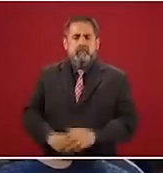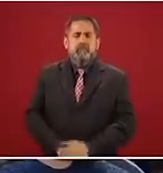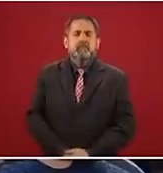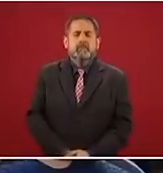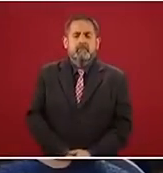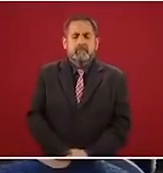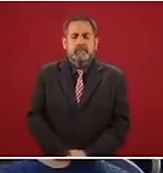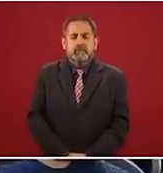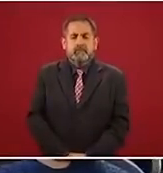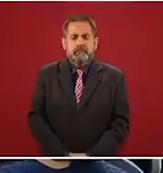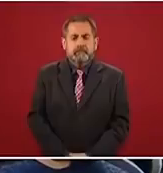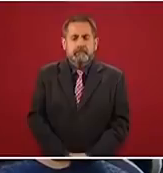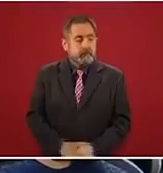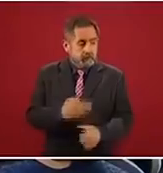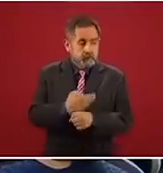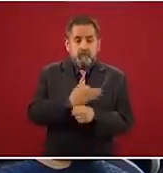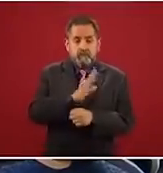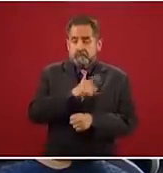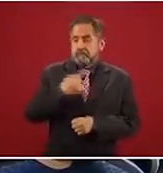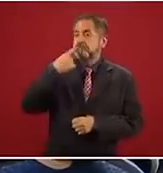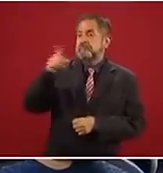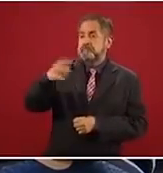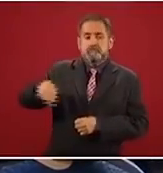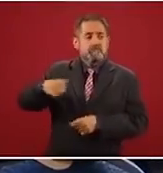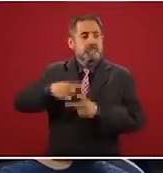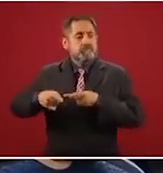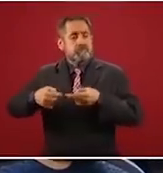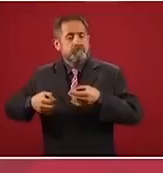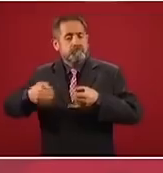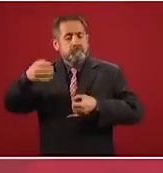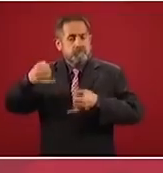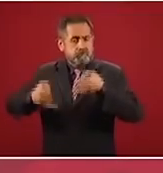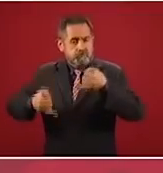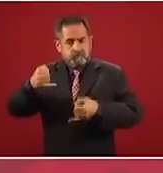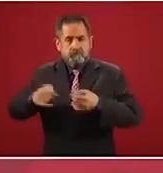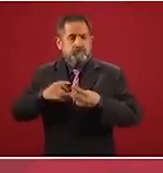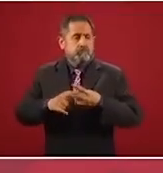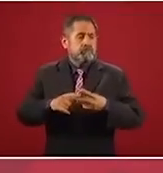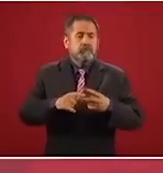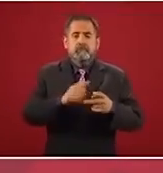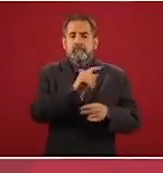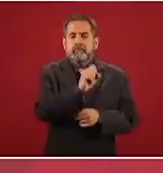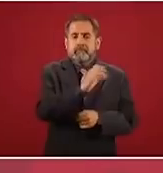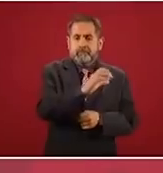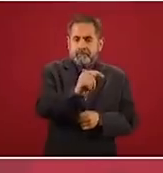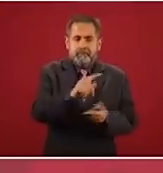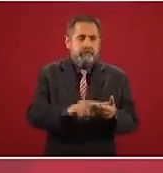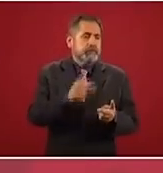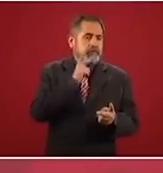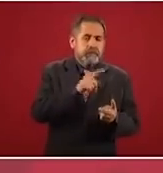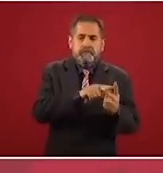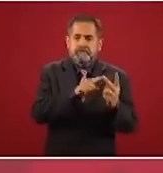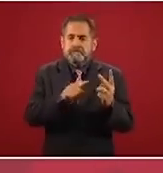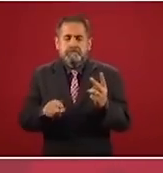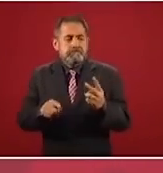Sí, hay juicios en todos los casos, en comunicaciones, en Pemex, en todos.